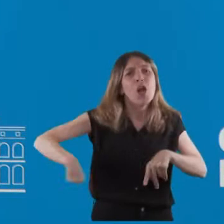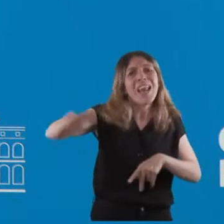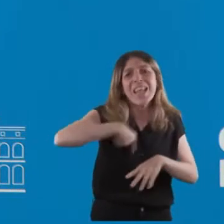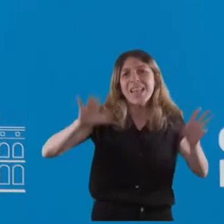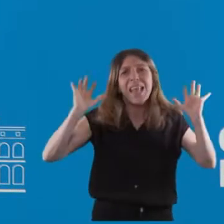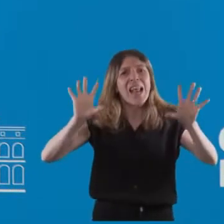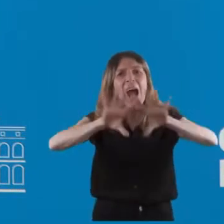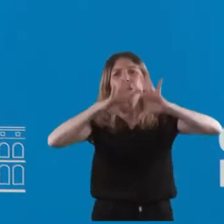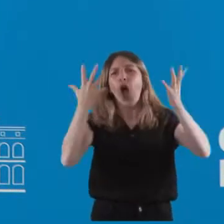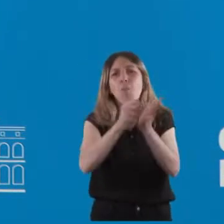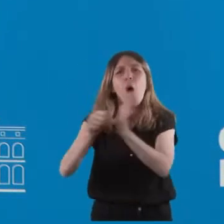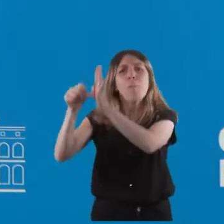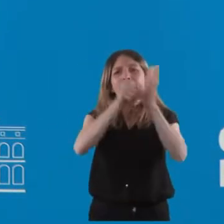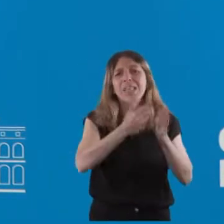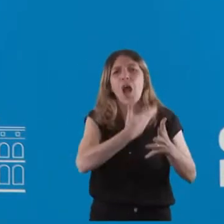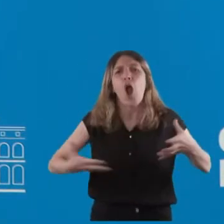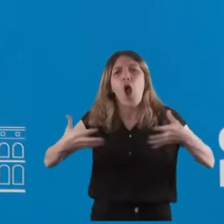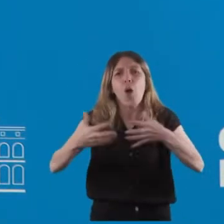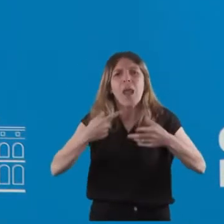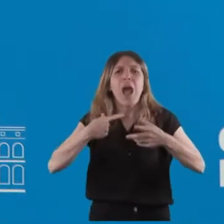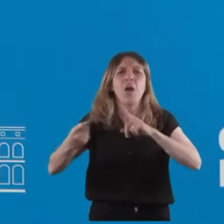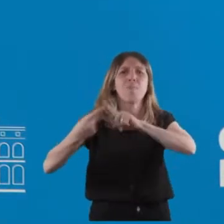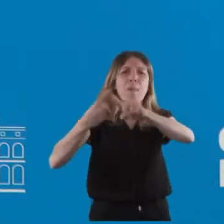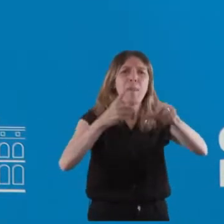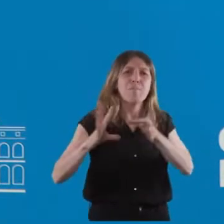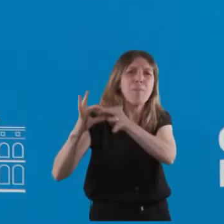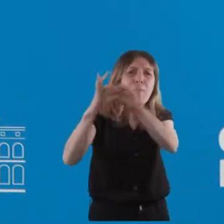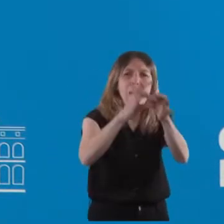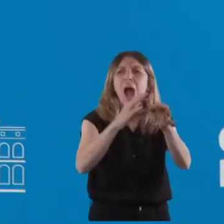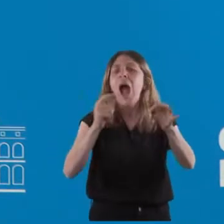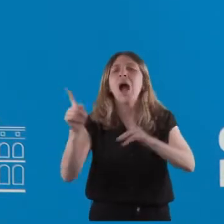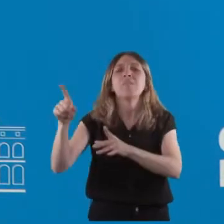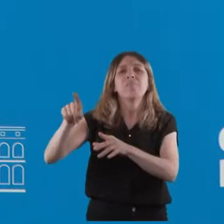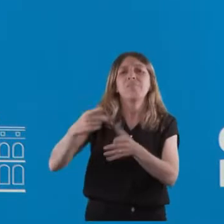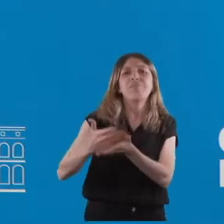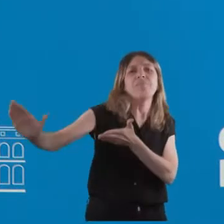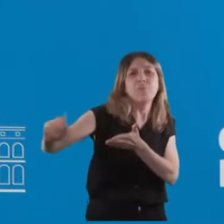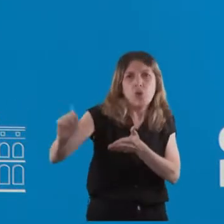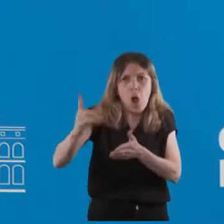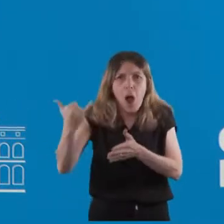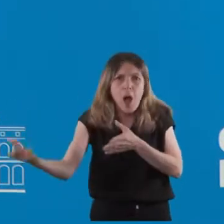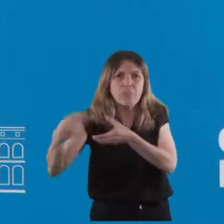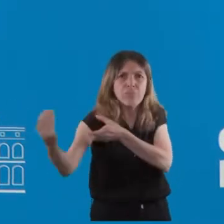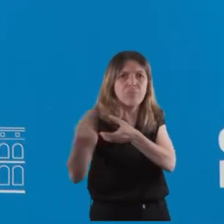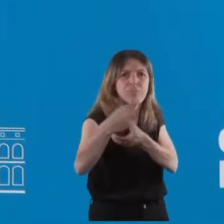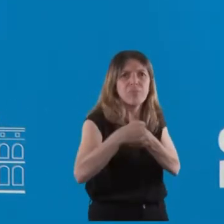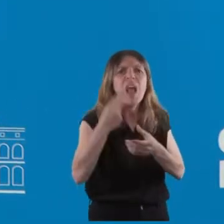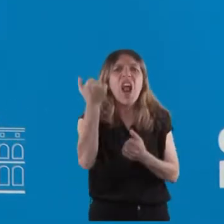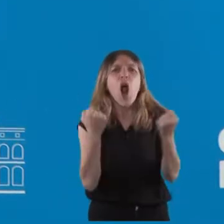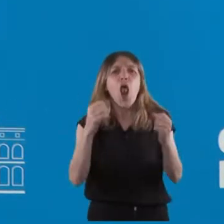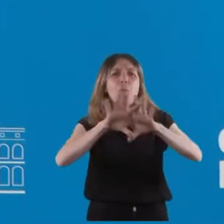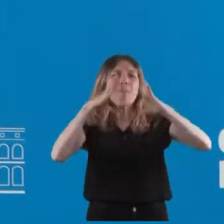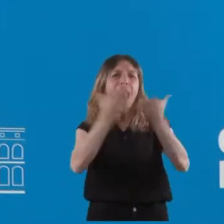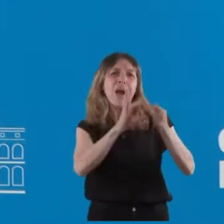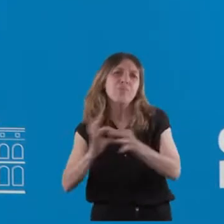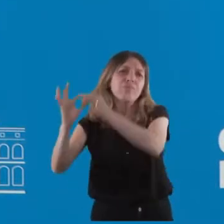mundo multilateral y sin excluir a nadie de las conversaciones internacionales y de la búsqueda de una economía global que sea un